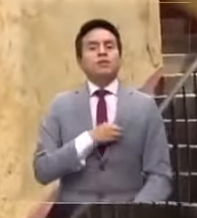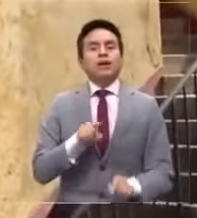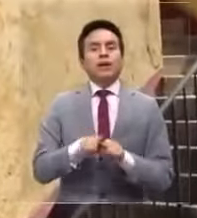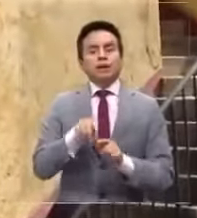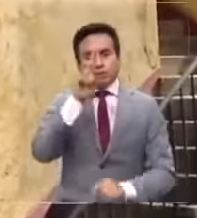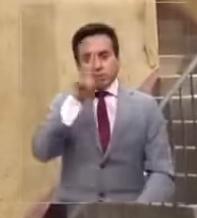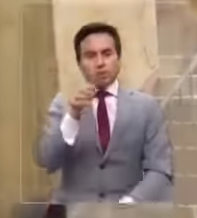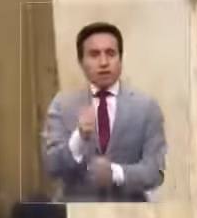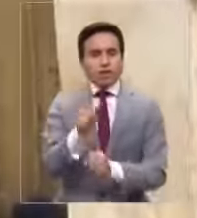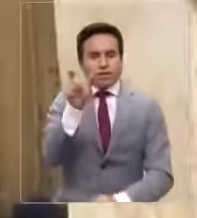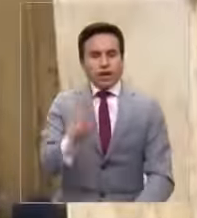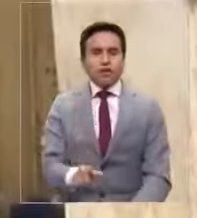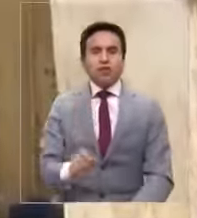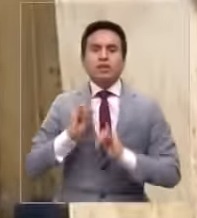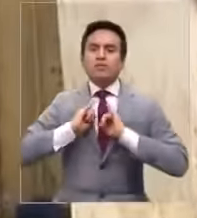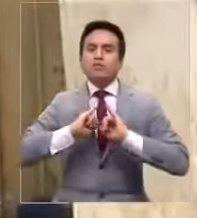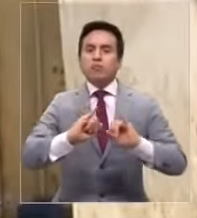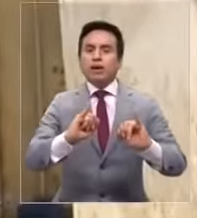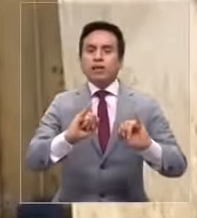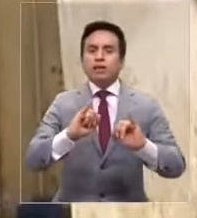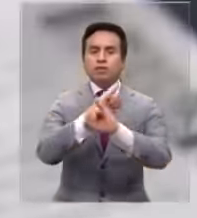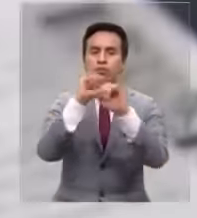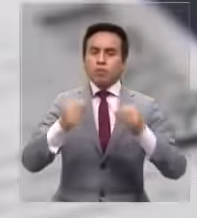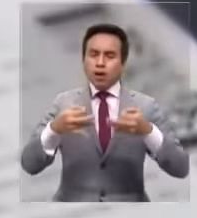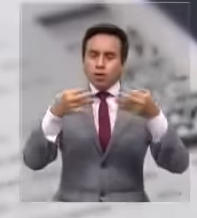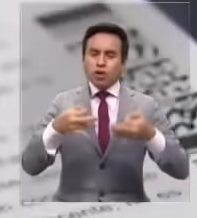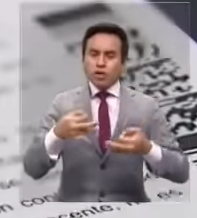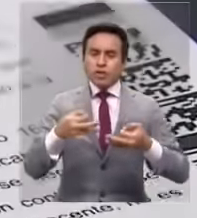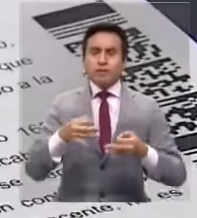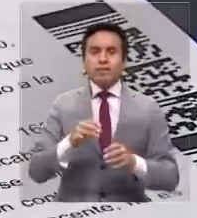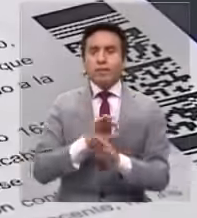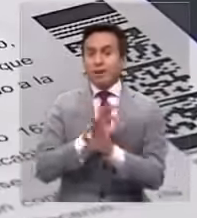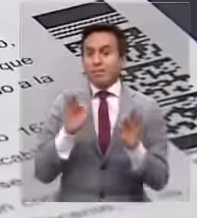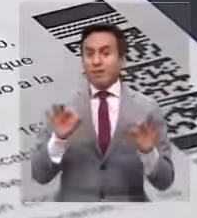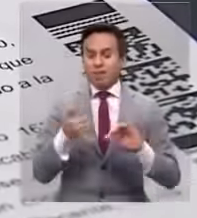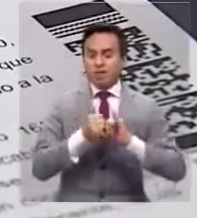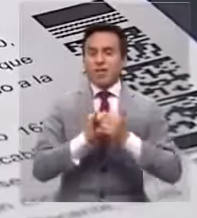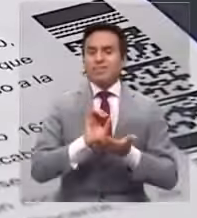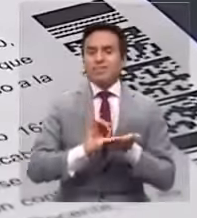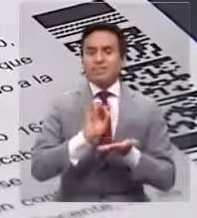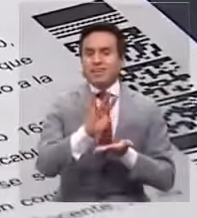respeto al trabajador deben ser informadas de la manera correcta, jamás vía WhatsApp.